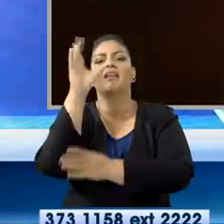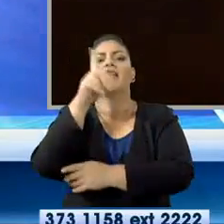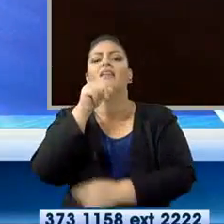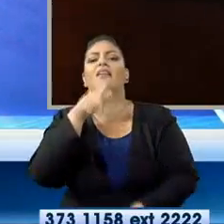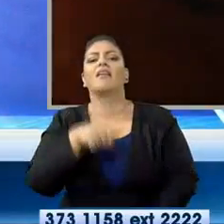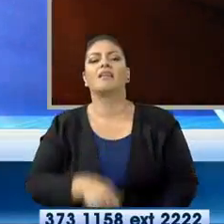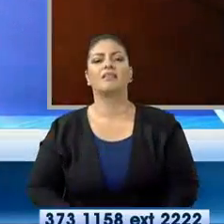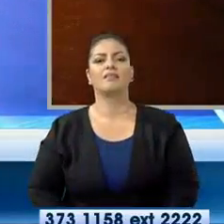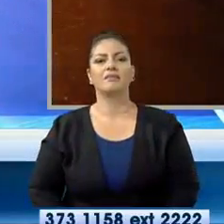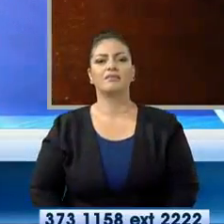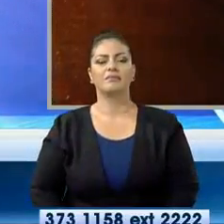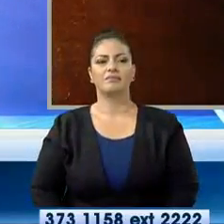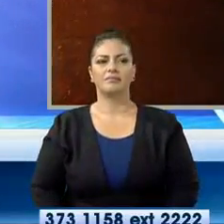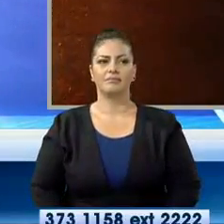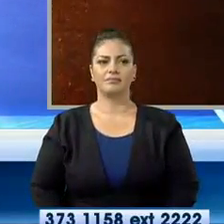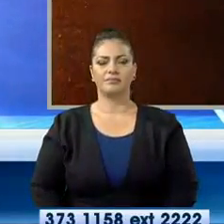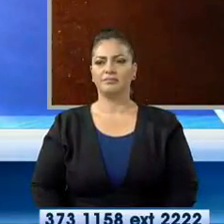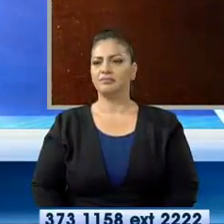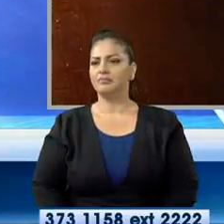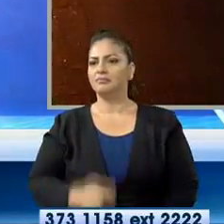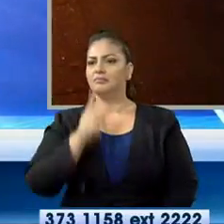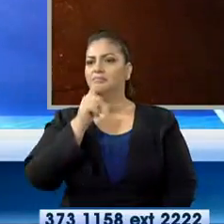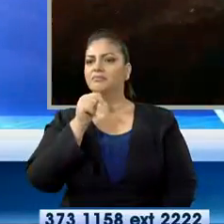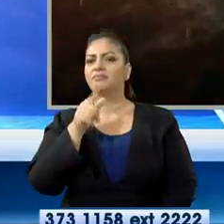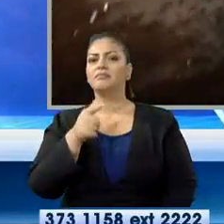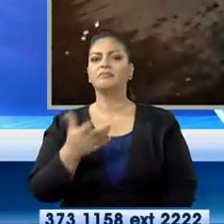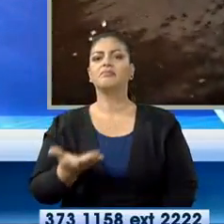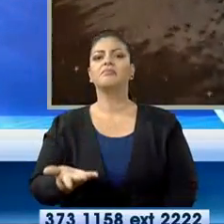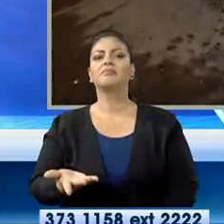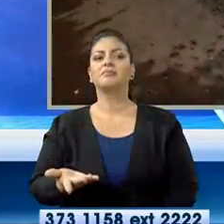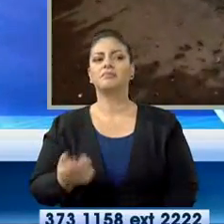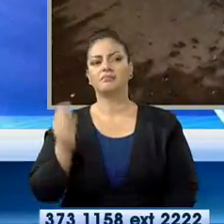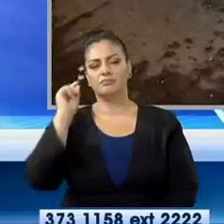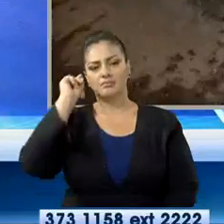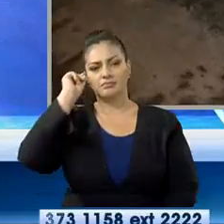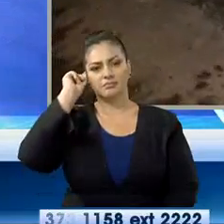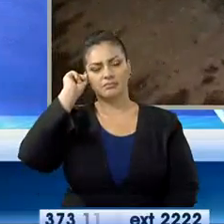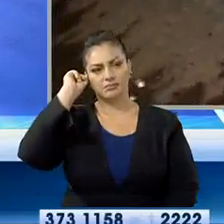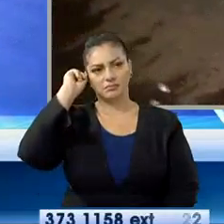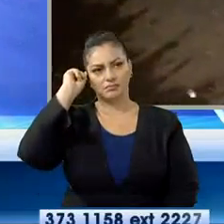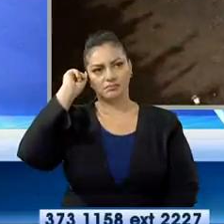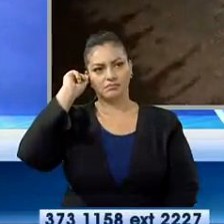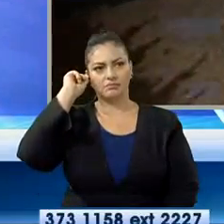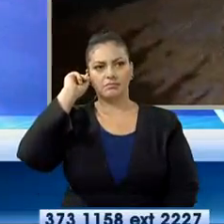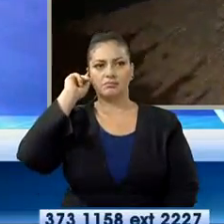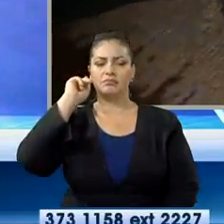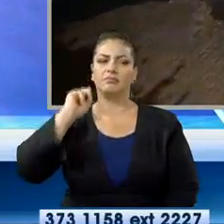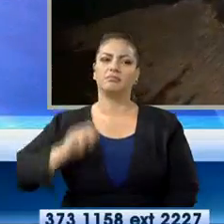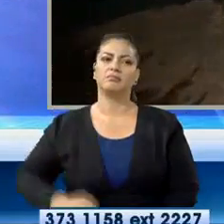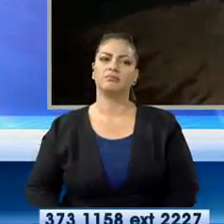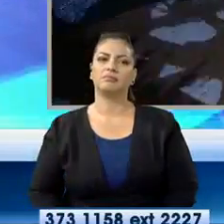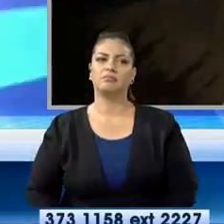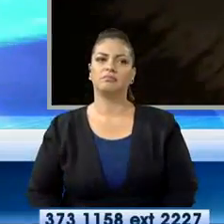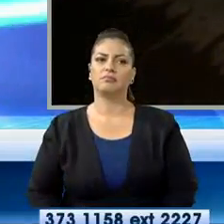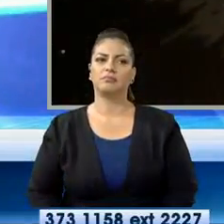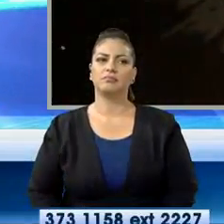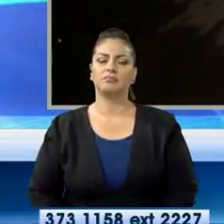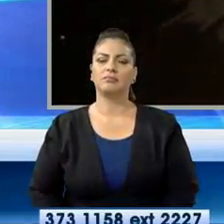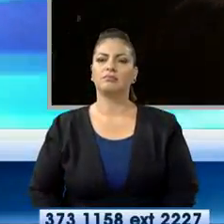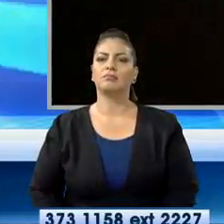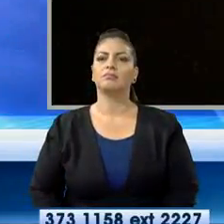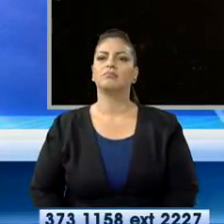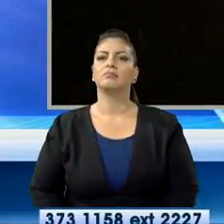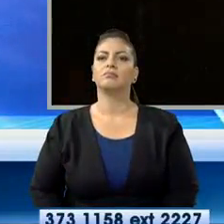responsable, ya no sé a quién decírselo. Claro, porque ya pintar con pintura reflectiva, ponerle